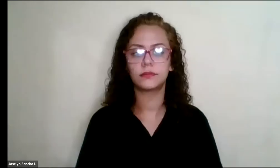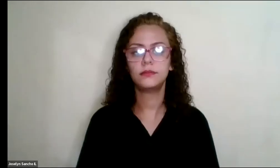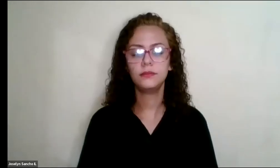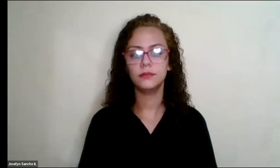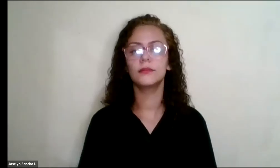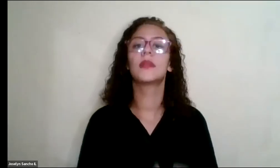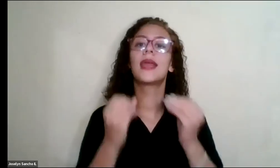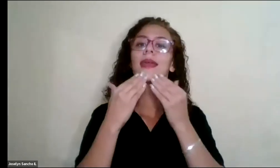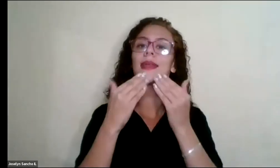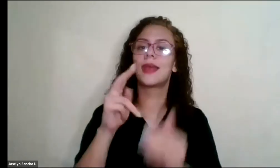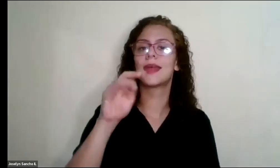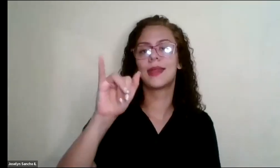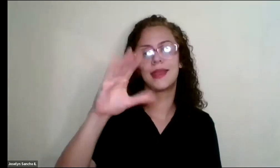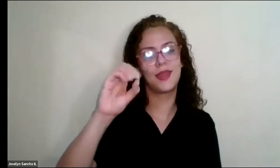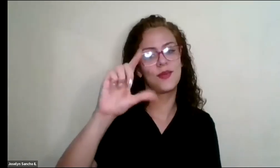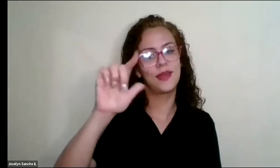Gracias, Nicolás.